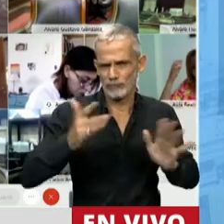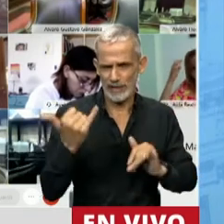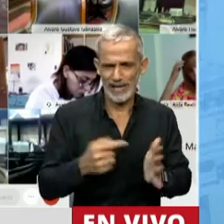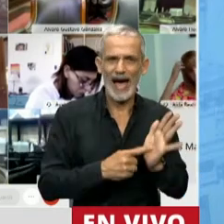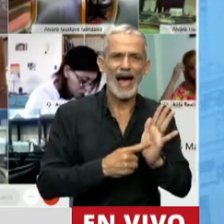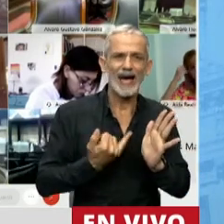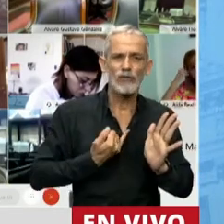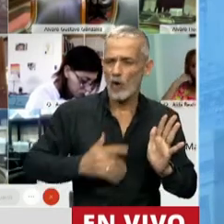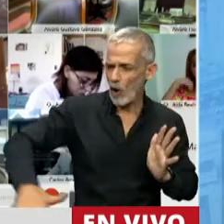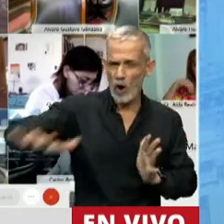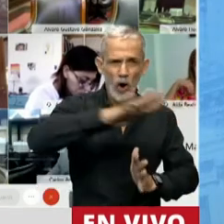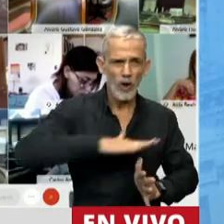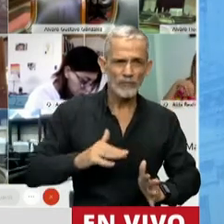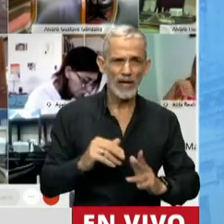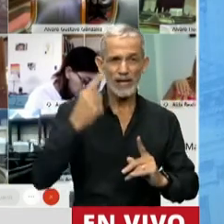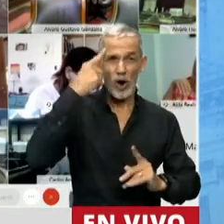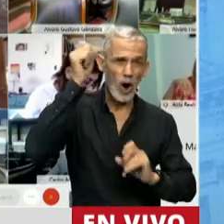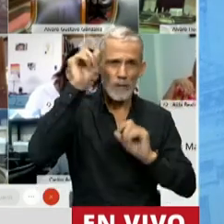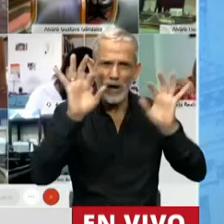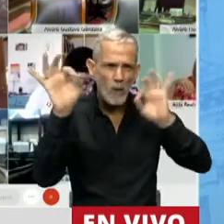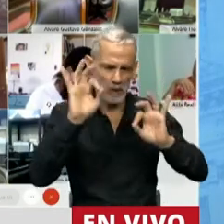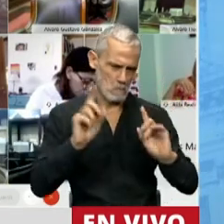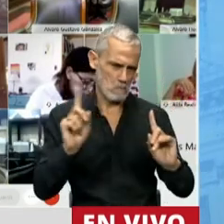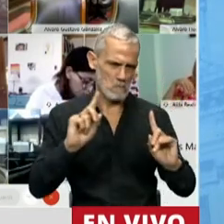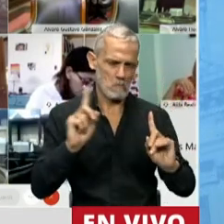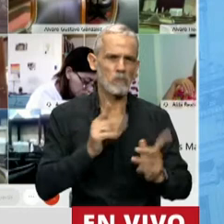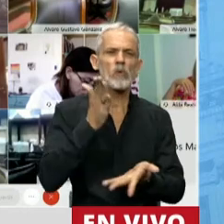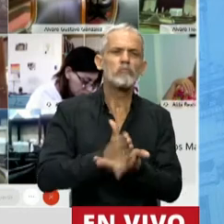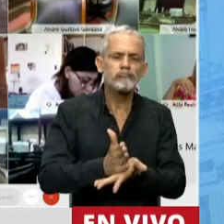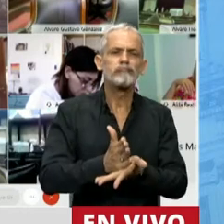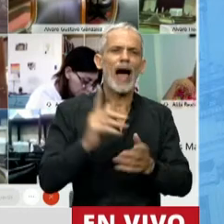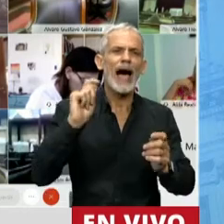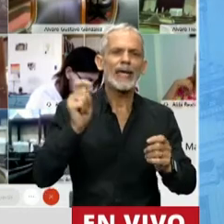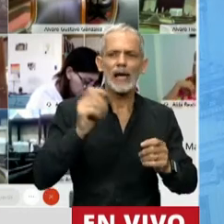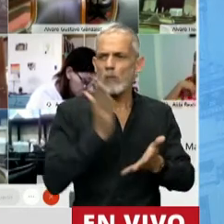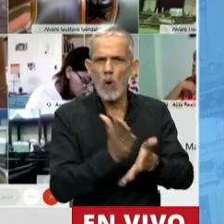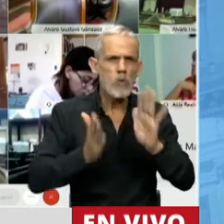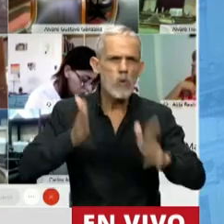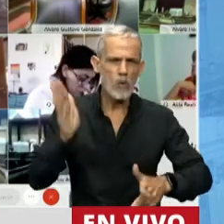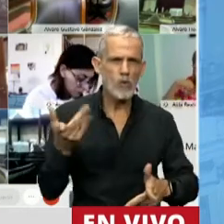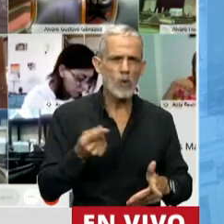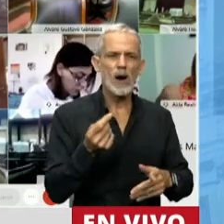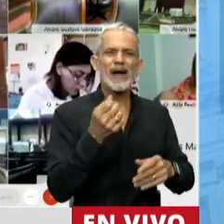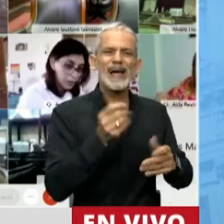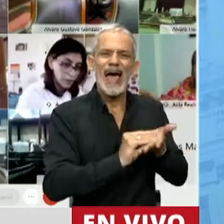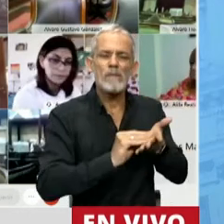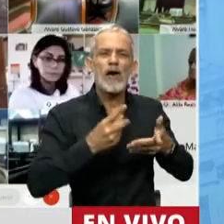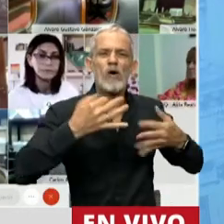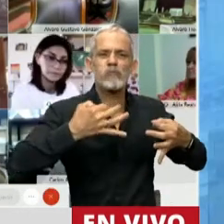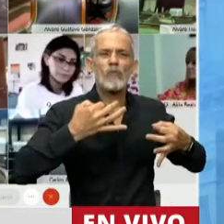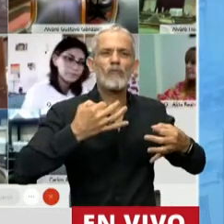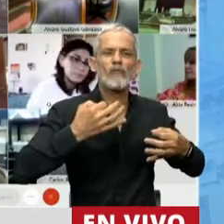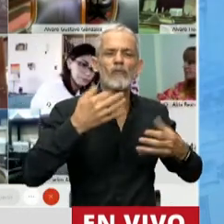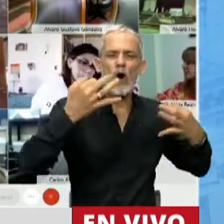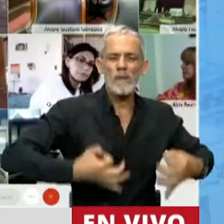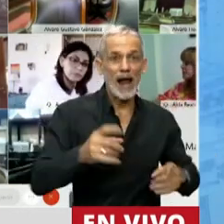ámbito de aplicación subjetivo a quienes les va a alcanzar. Se decía recién, no solo es empleo formal, sino que también es el